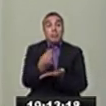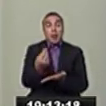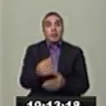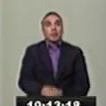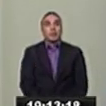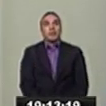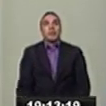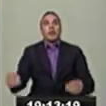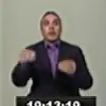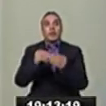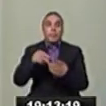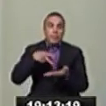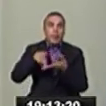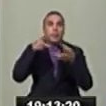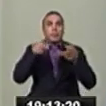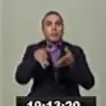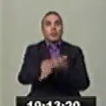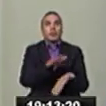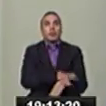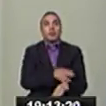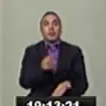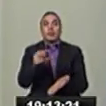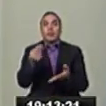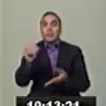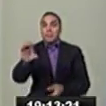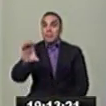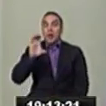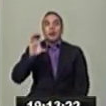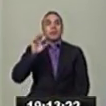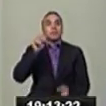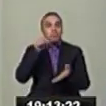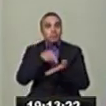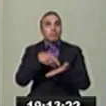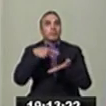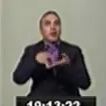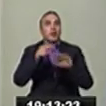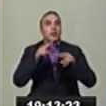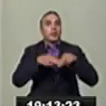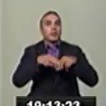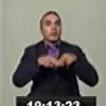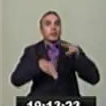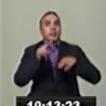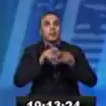se reinvierte en el mismo proyecto, es el flujo financiero del propio proyecto.